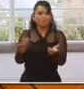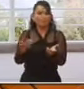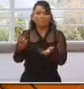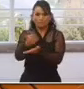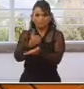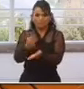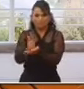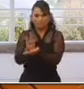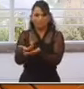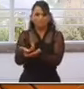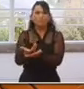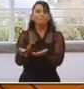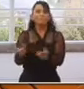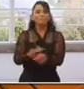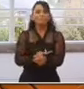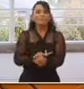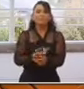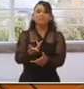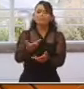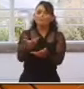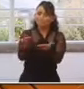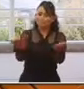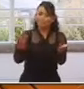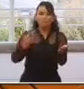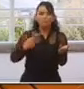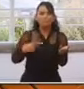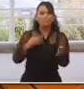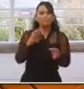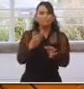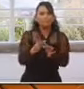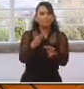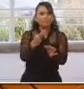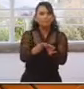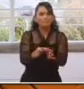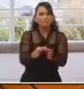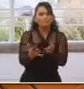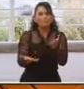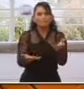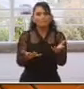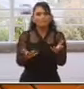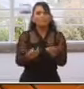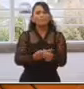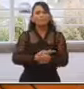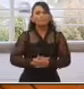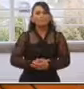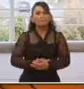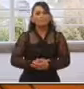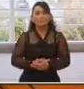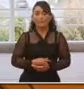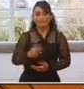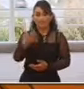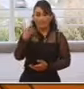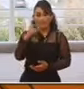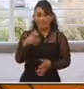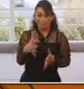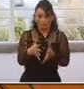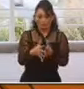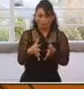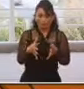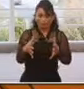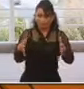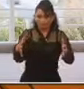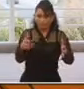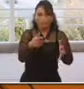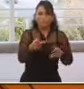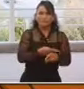ciudad. El pulso real de la ciudadanía nos indica que existe un gran descontento porque a medida que Querétaro crece, las obras lo hacen de la misma manera